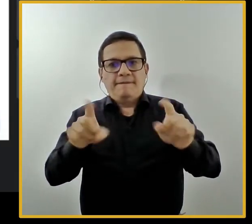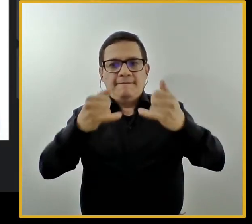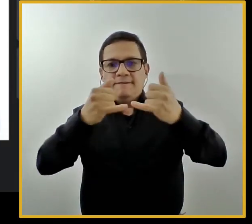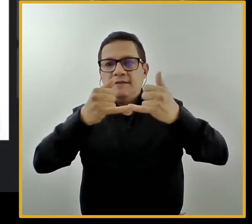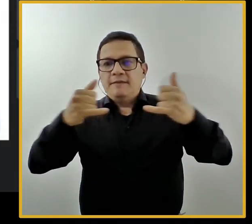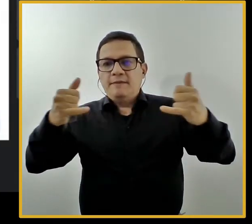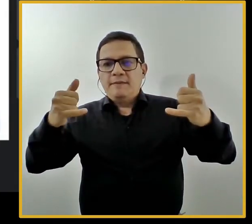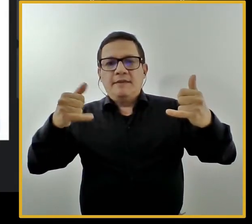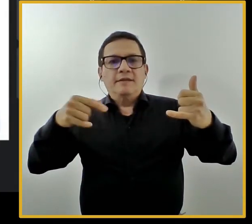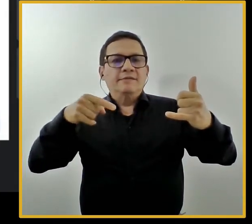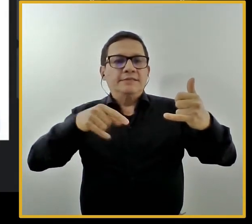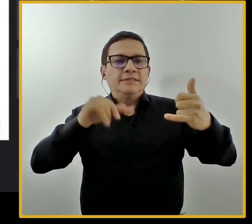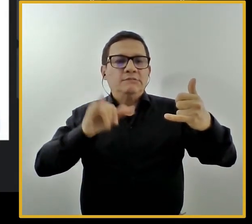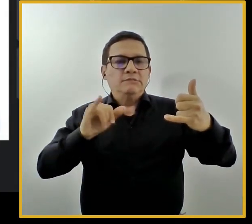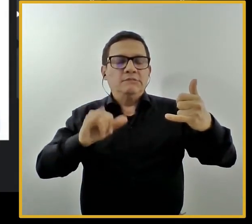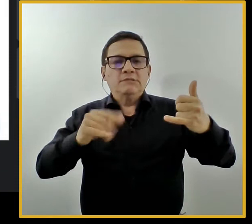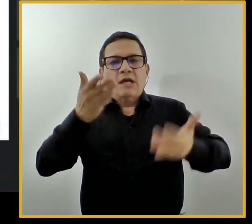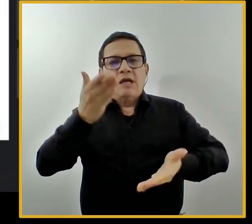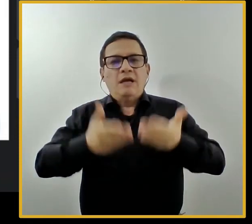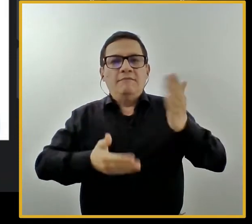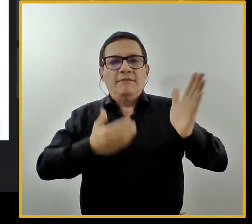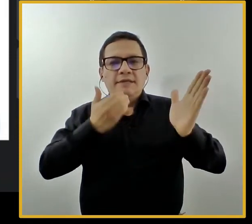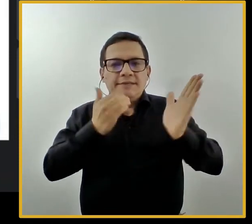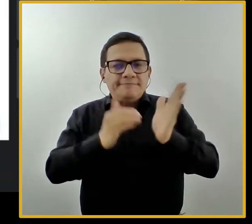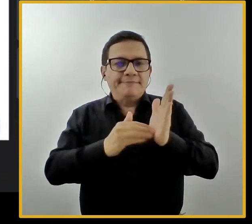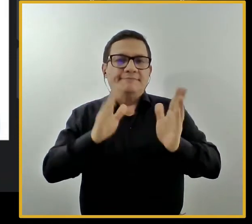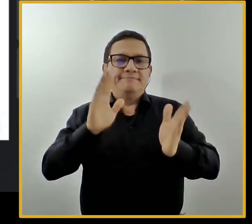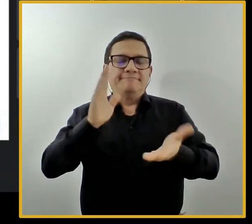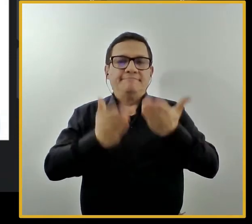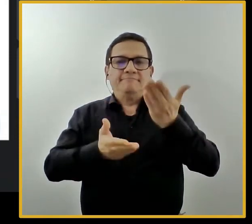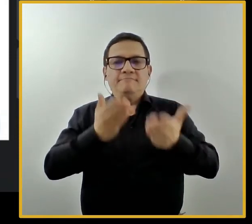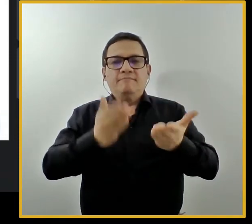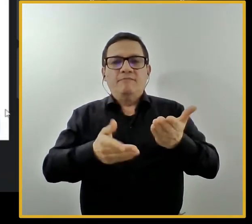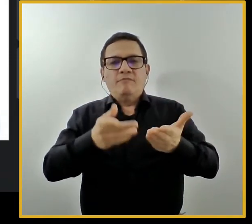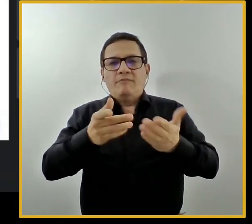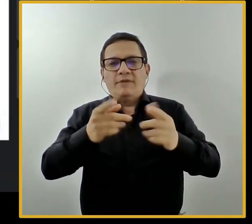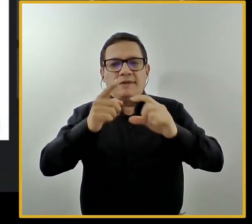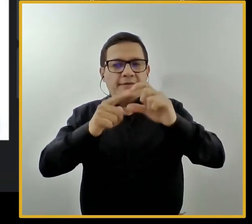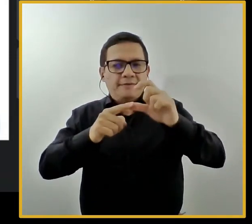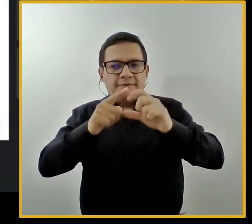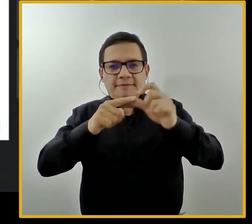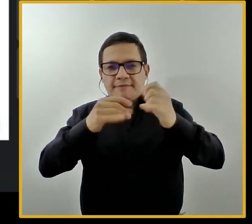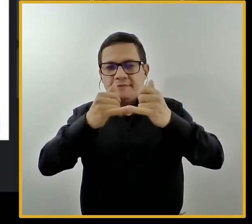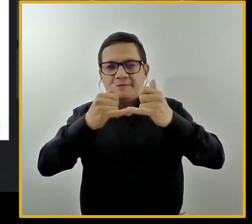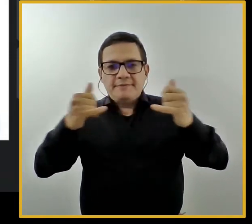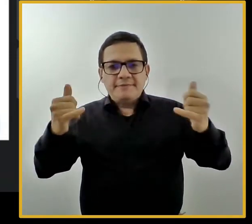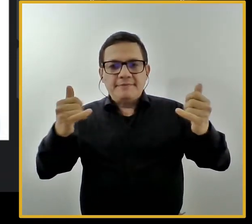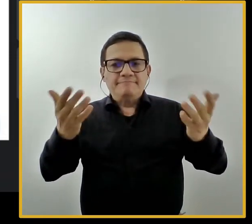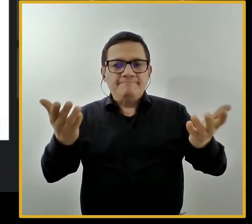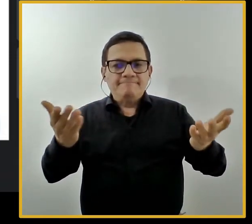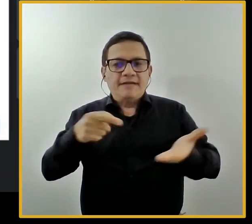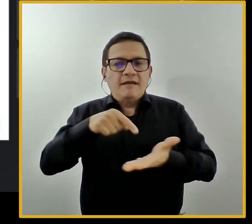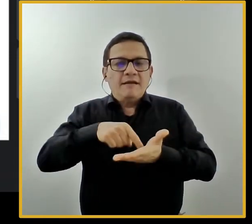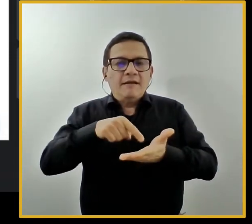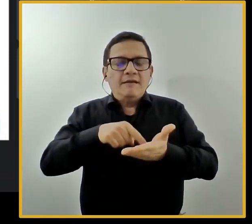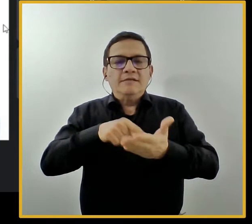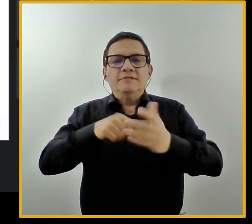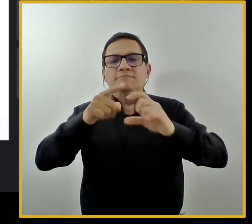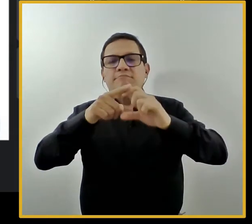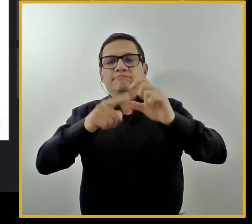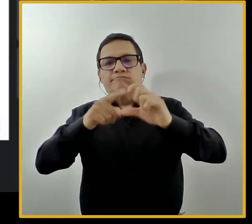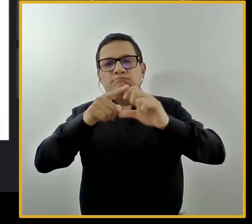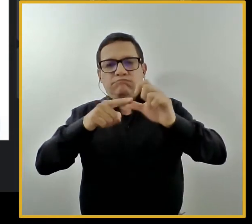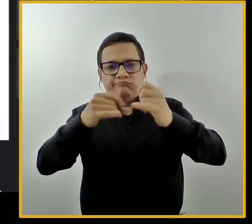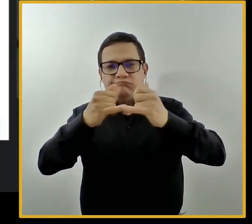lineales, tenemos algunos ejemplos, ¿no? De ecuaciones diferenciales lineales. Estas ecuaciones